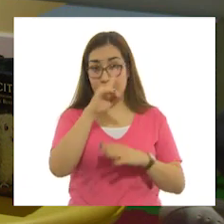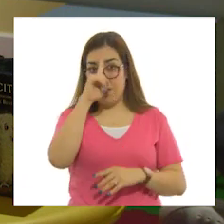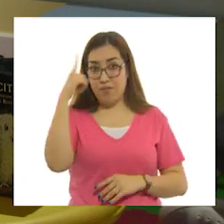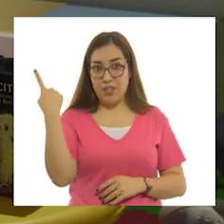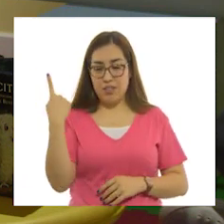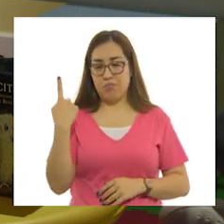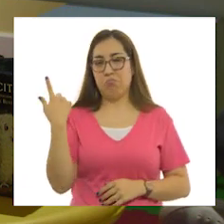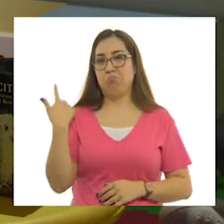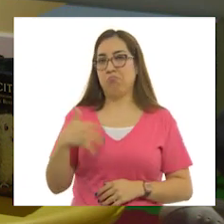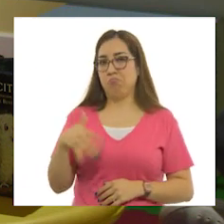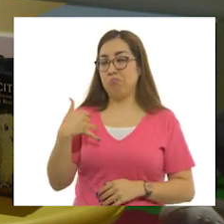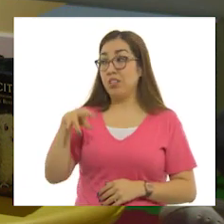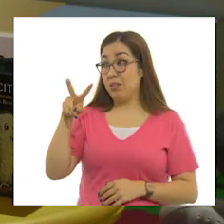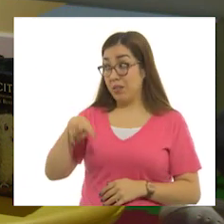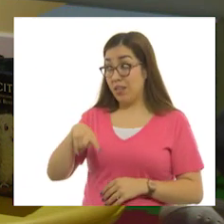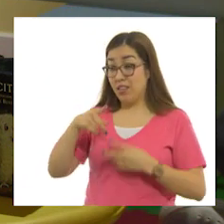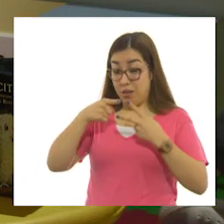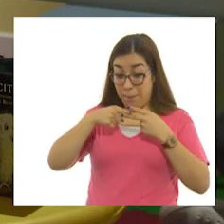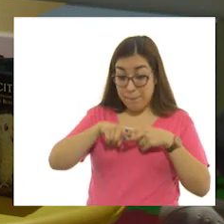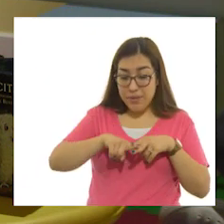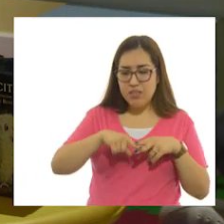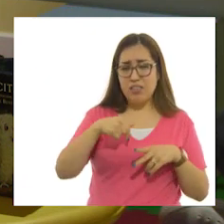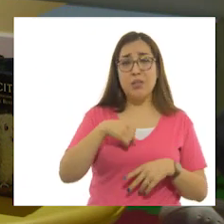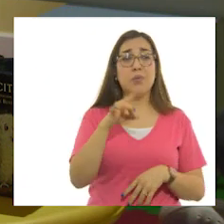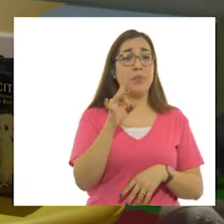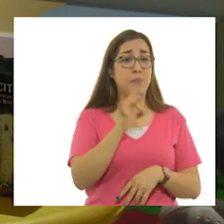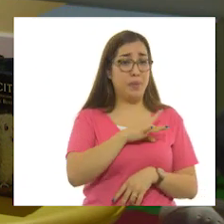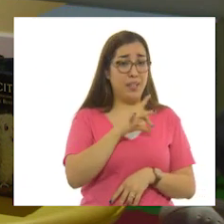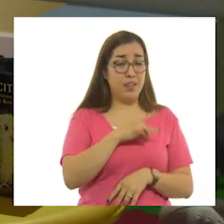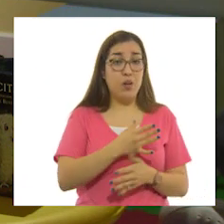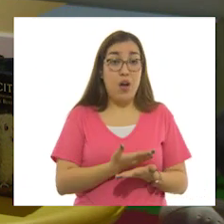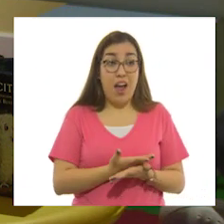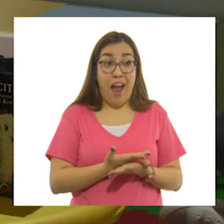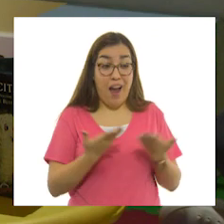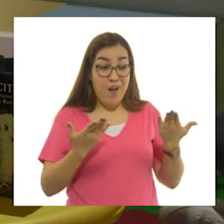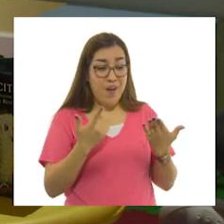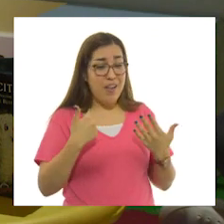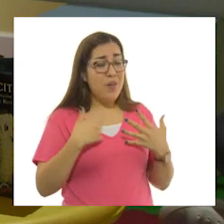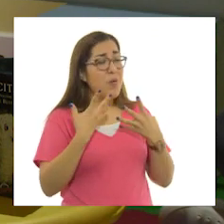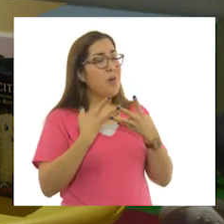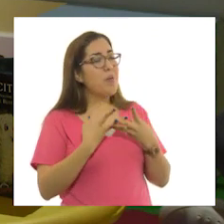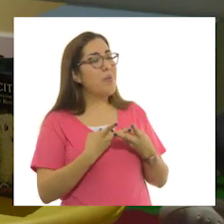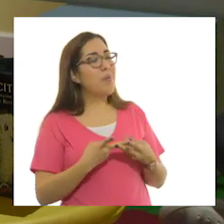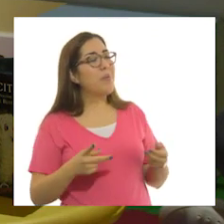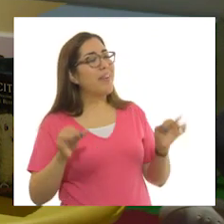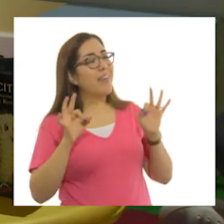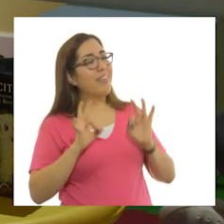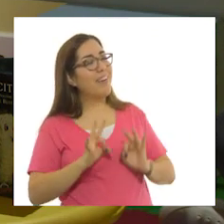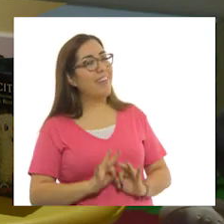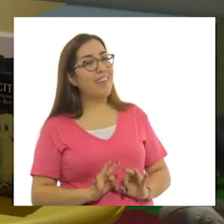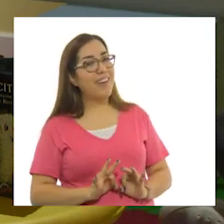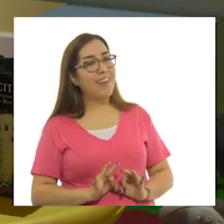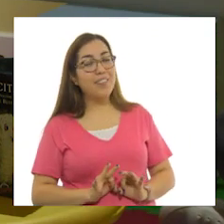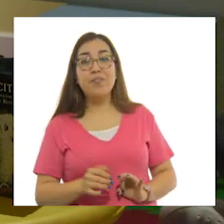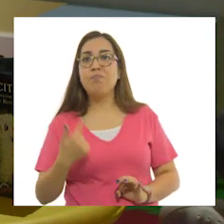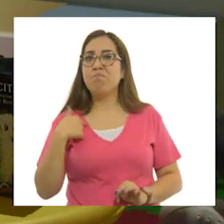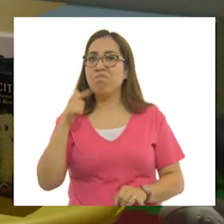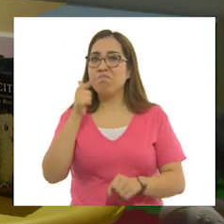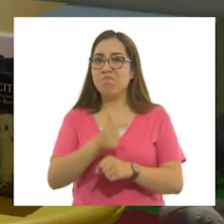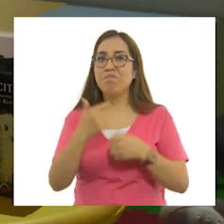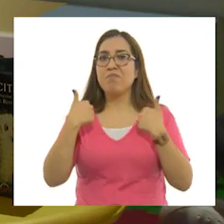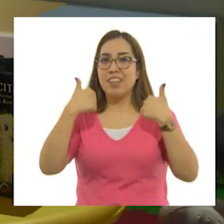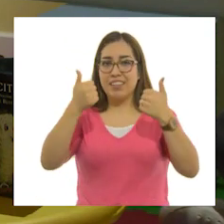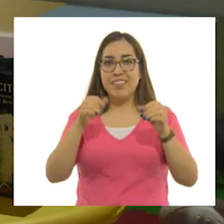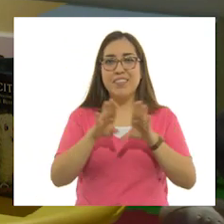reconocer que al principio tenía un poco de miedo pero ahora ya me siento segura y comprendo toda la importancia de